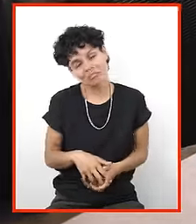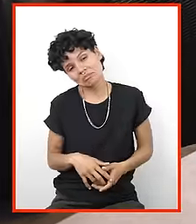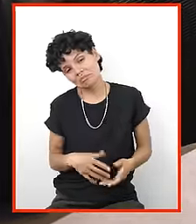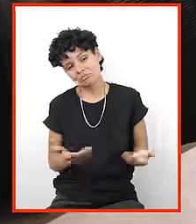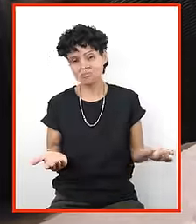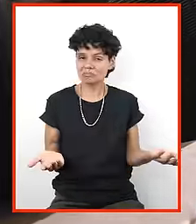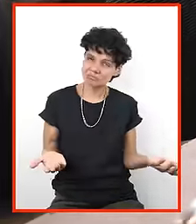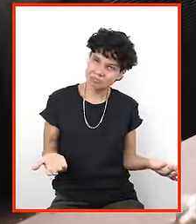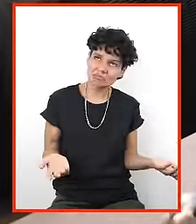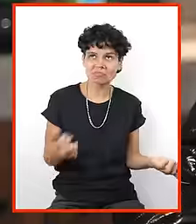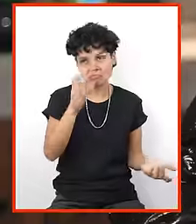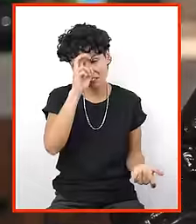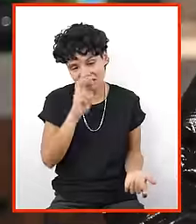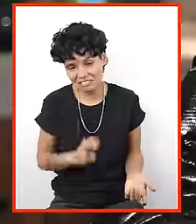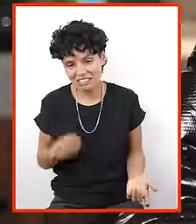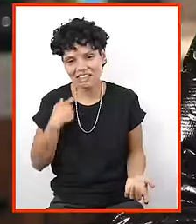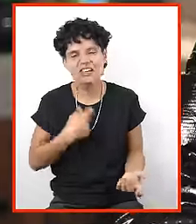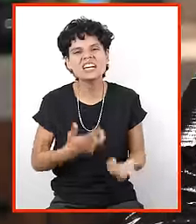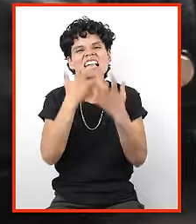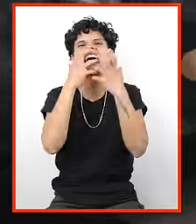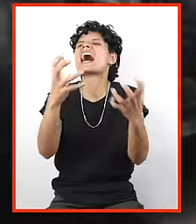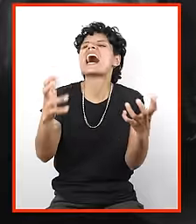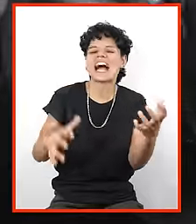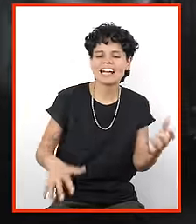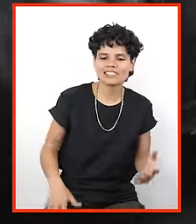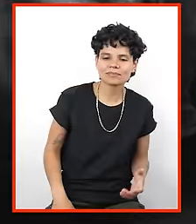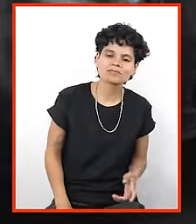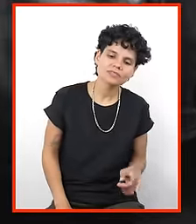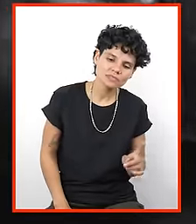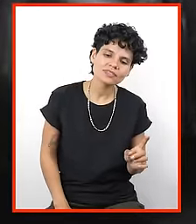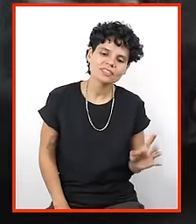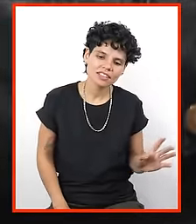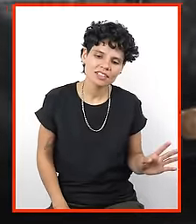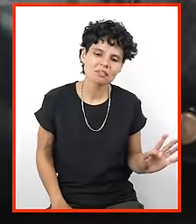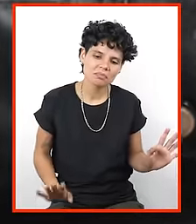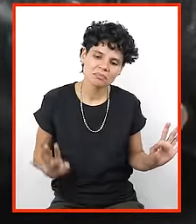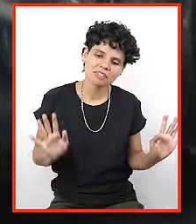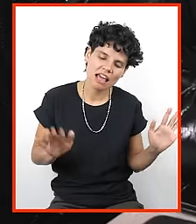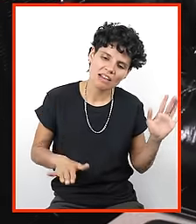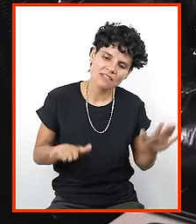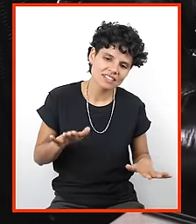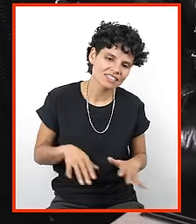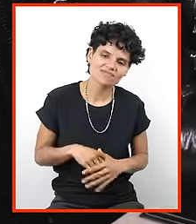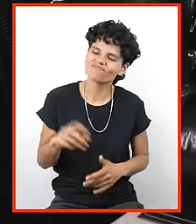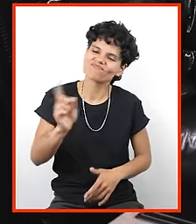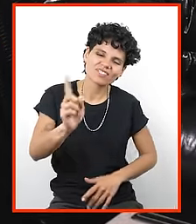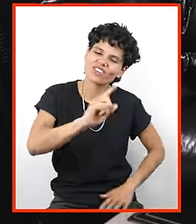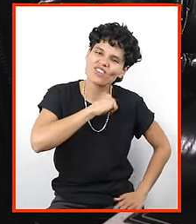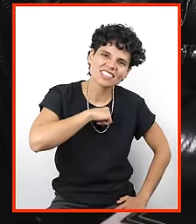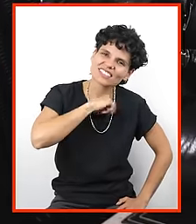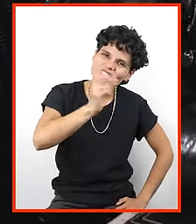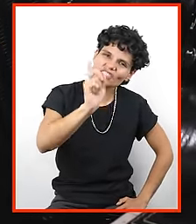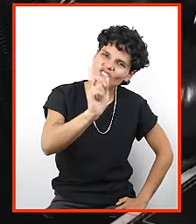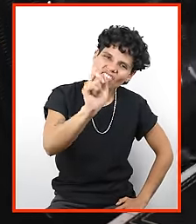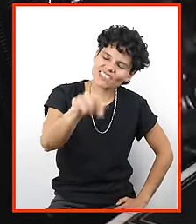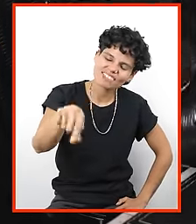Igual se parece, después de todos los gritos, weón. Hay algo, podría haber algo, ¿ah? ¿Eh? En esa. No, esta era otra